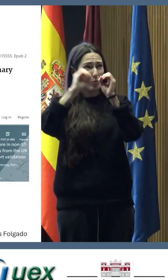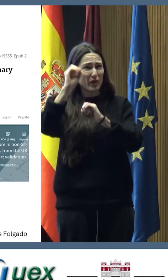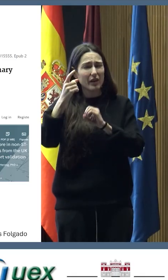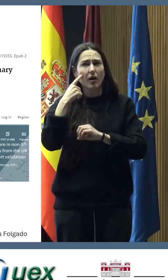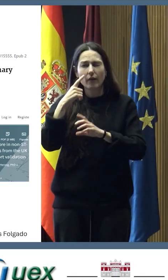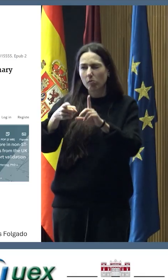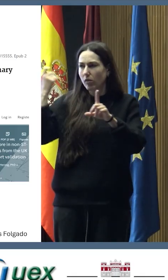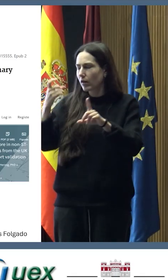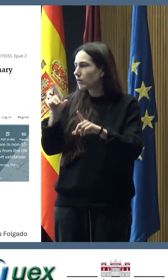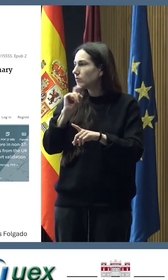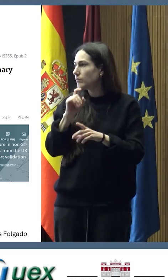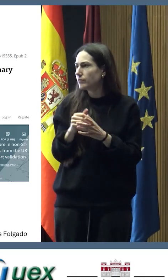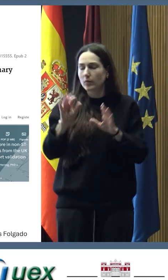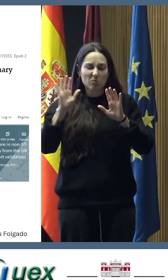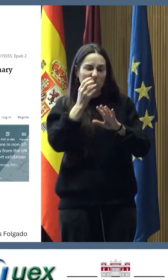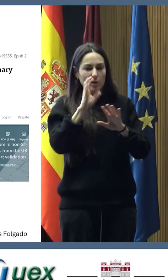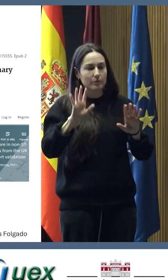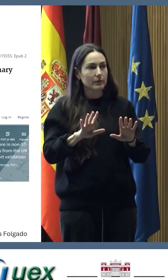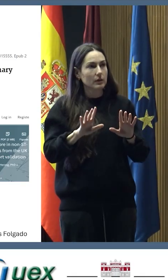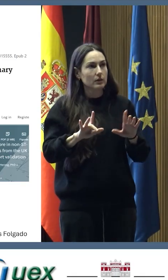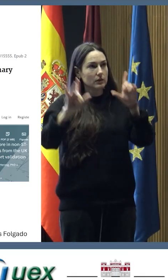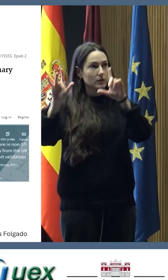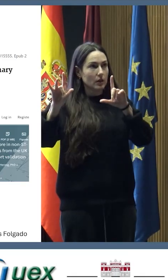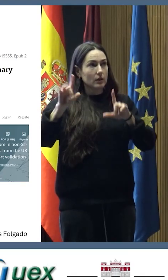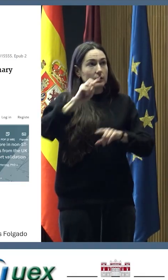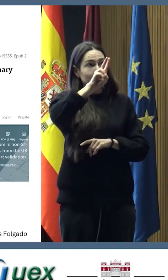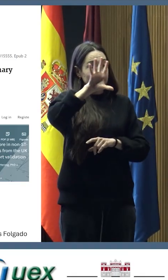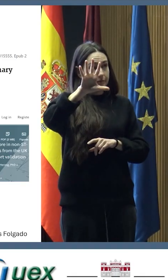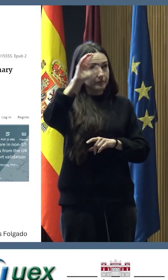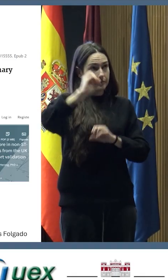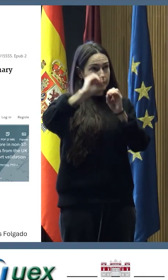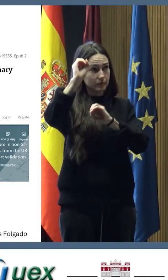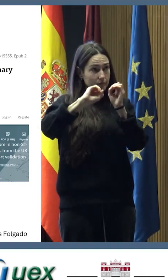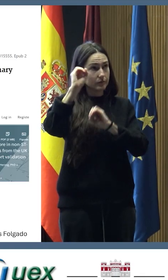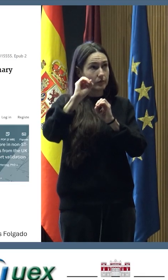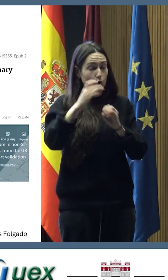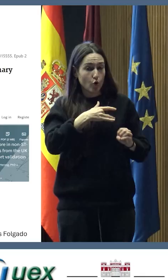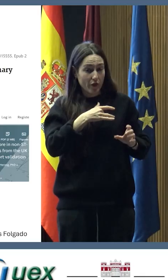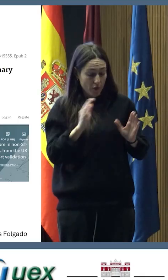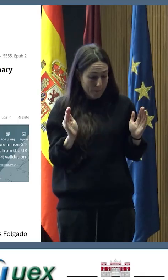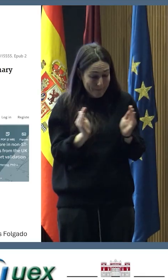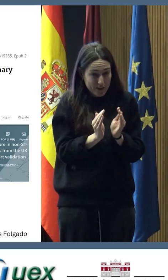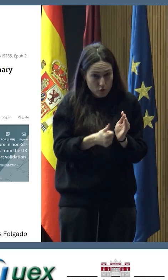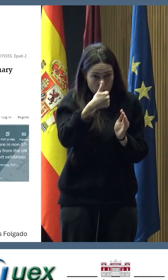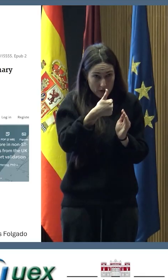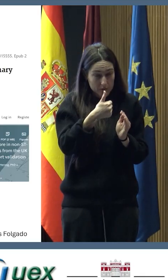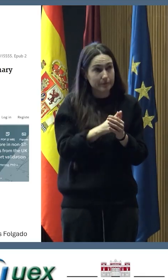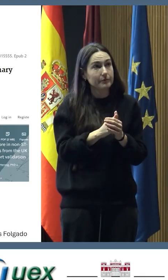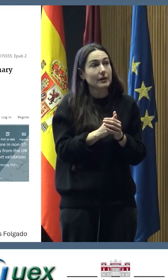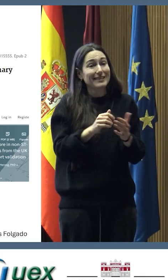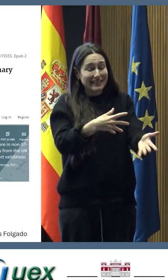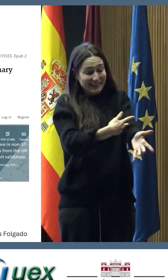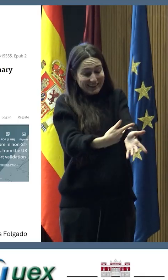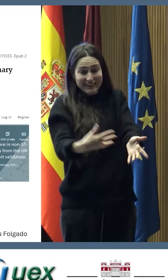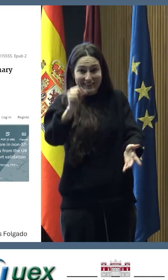esto? Bueno, lo dejo por ahí. 25% más pequeño el corazón y las